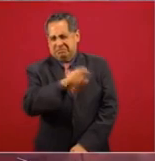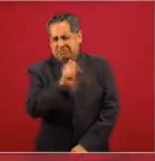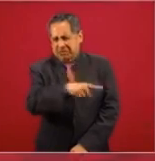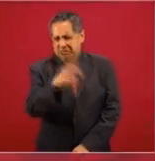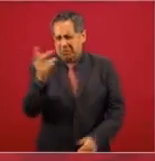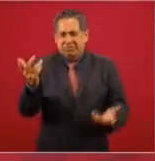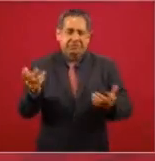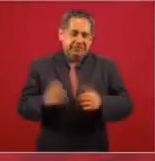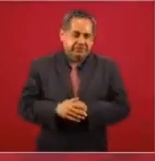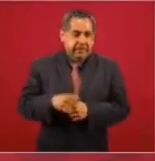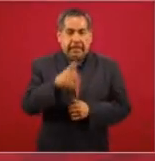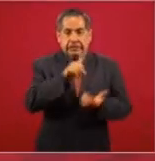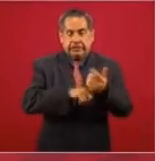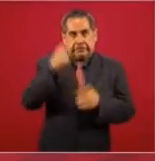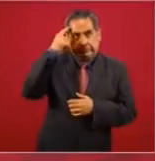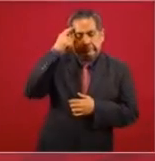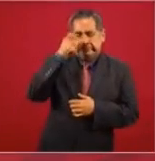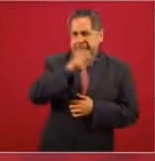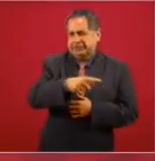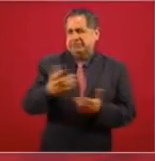pero sí lo piensan.